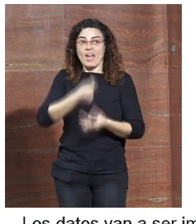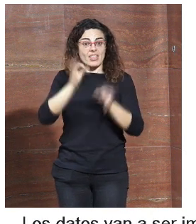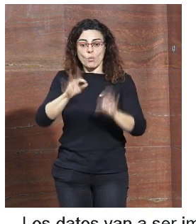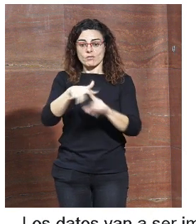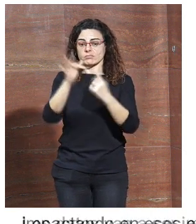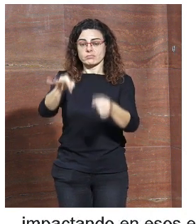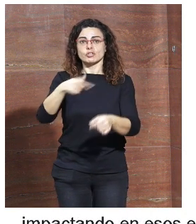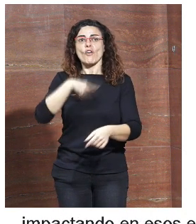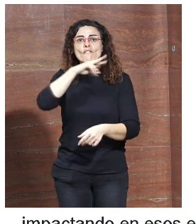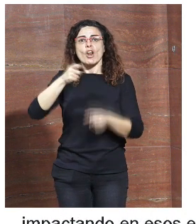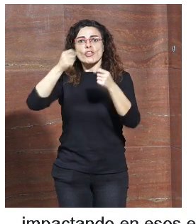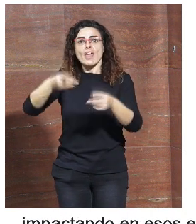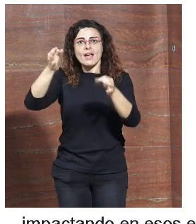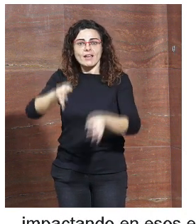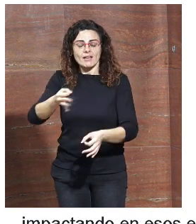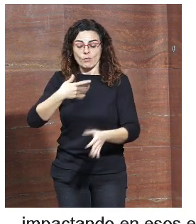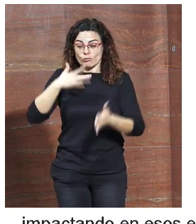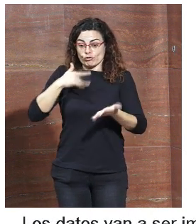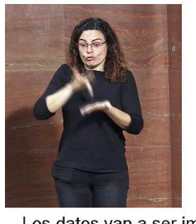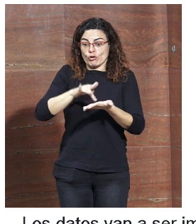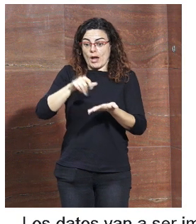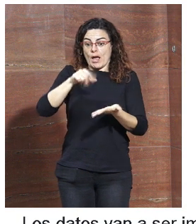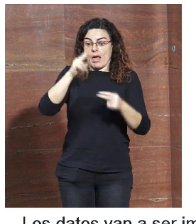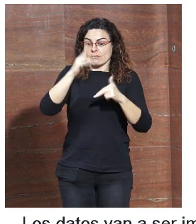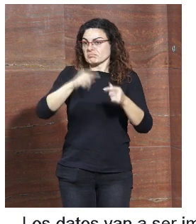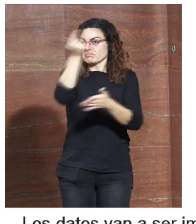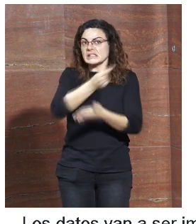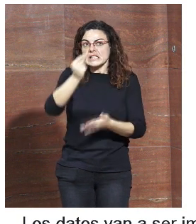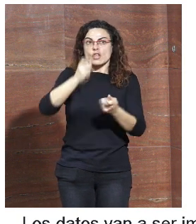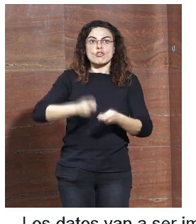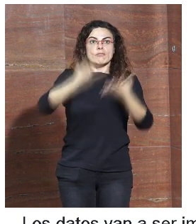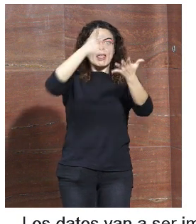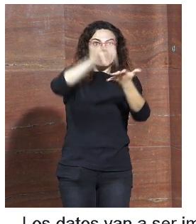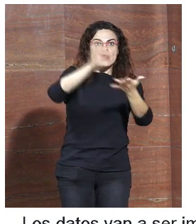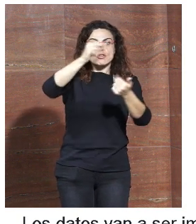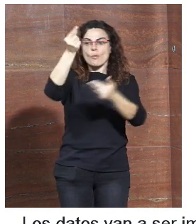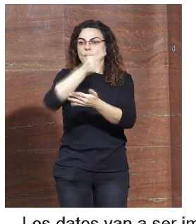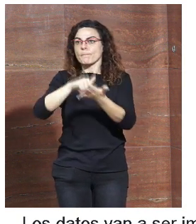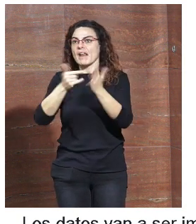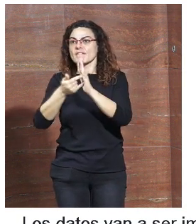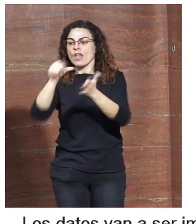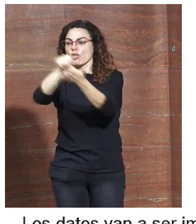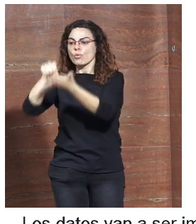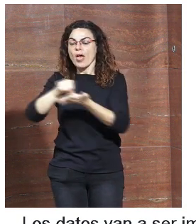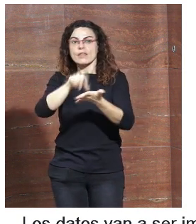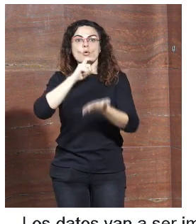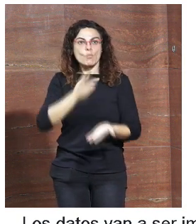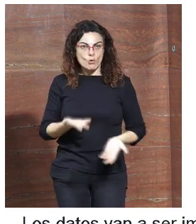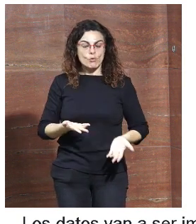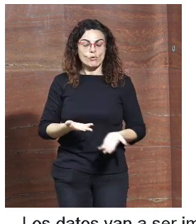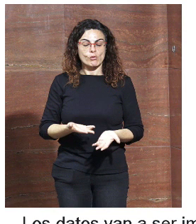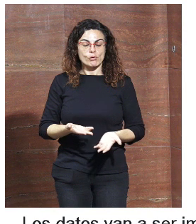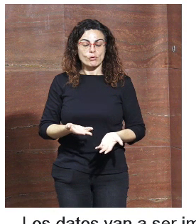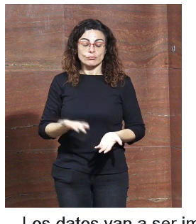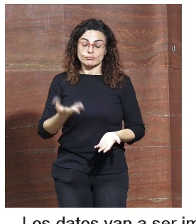qué le damos valor? En la planificación urbana, por ejemplo, en el diseño de los entornos. Pues mucho me temo que a la parte que veis en torno